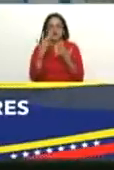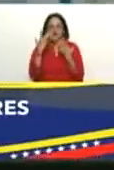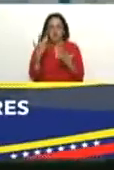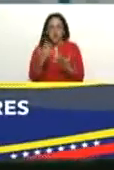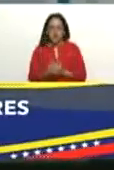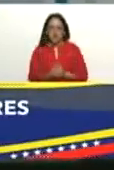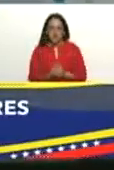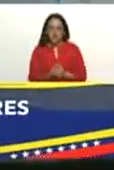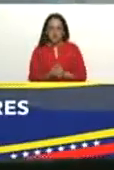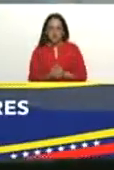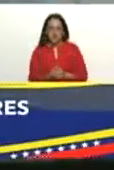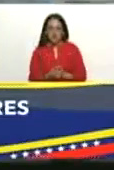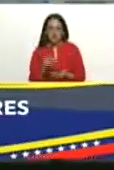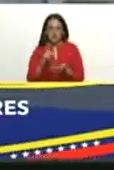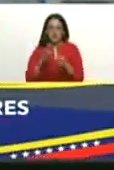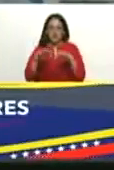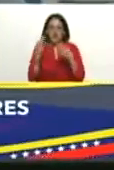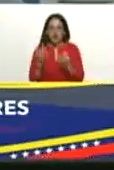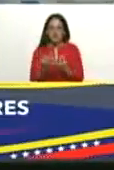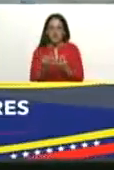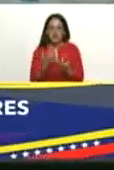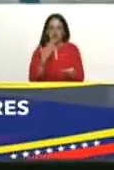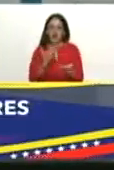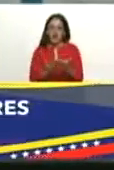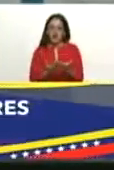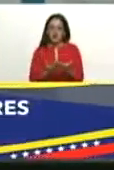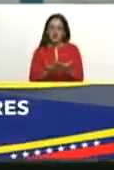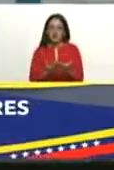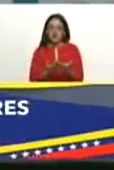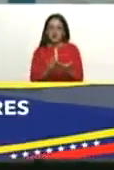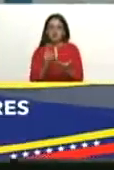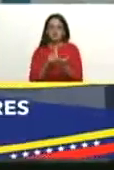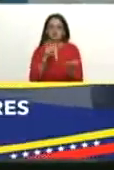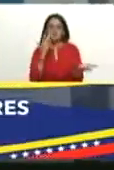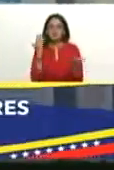como podemos ver, aquí está la familia que le quiere dar las gracias. Venga.